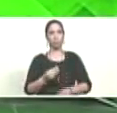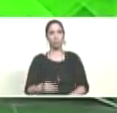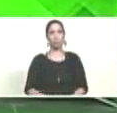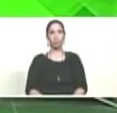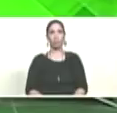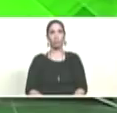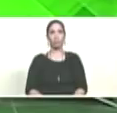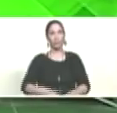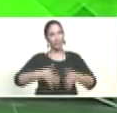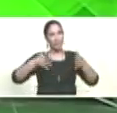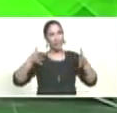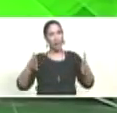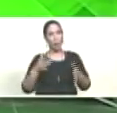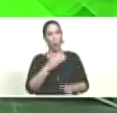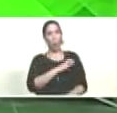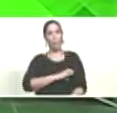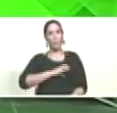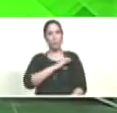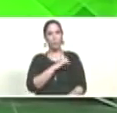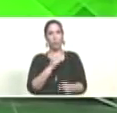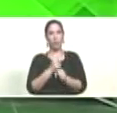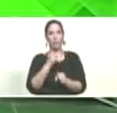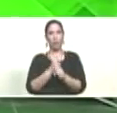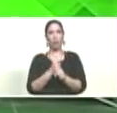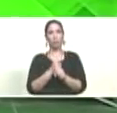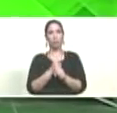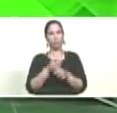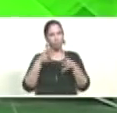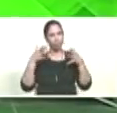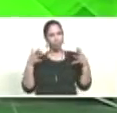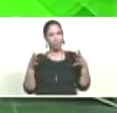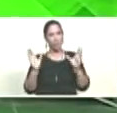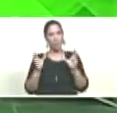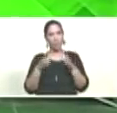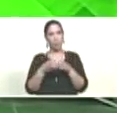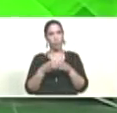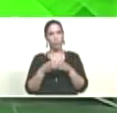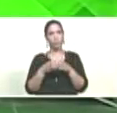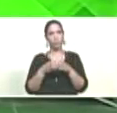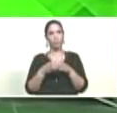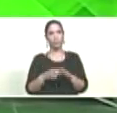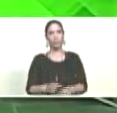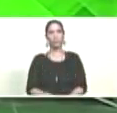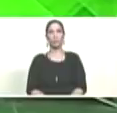una gran comisión de trabajo, un gran equipo